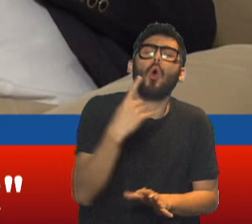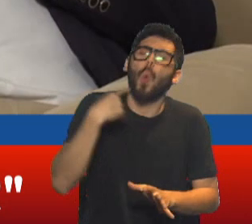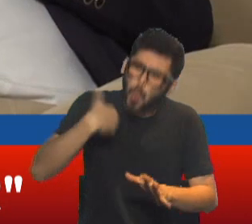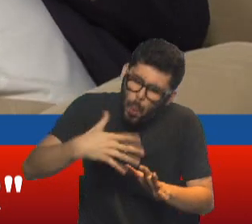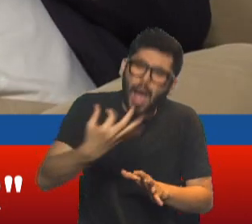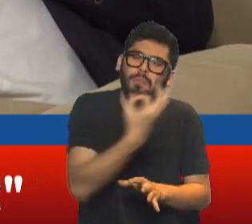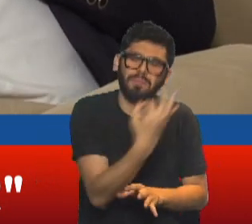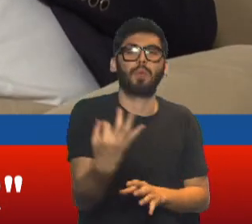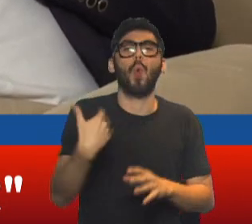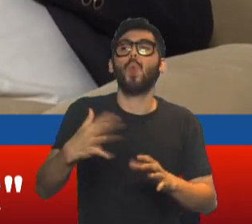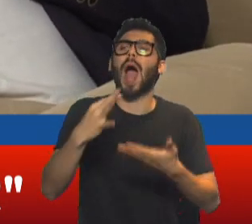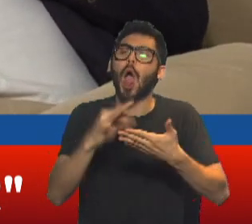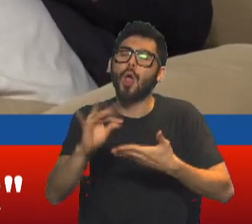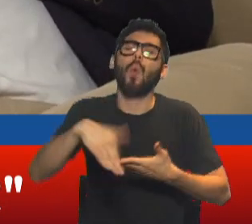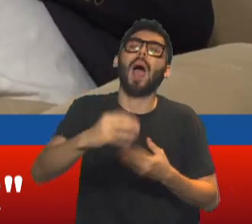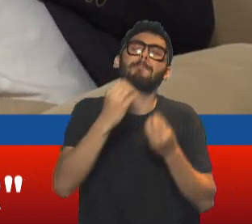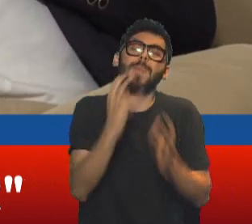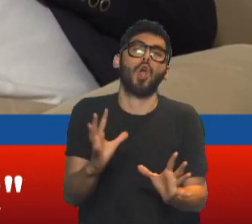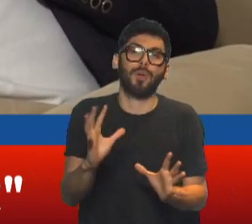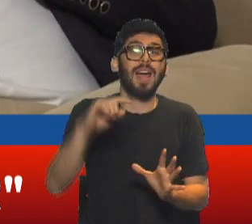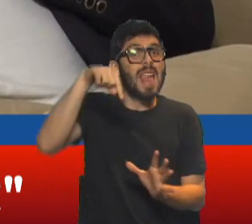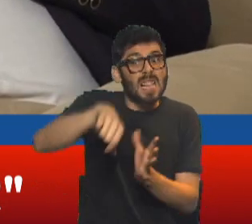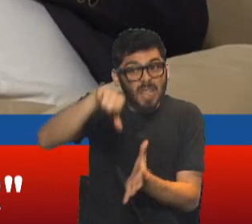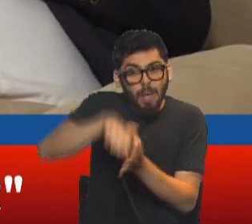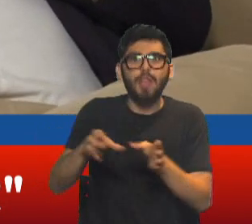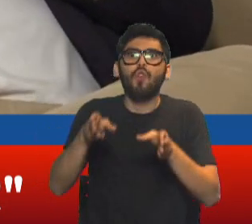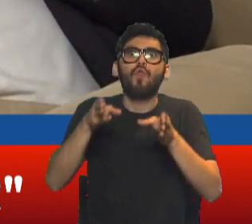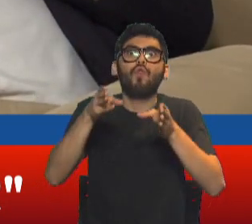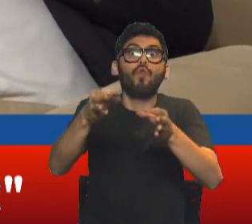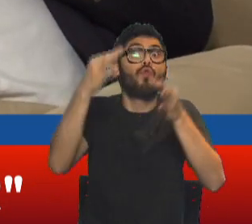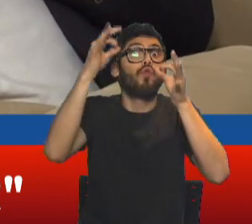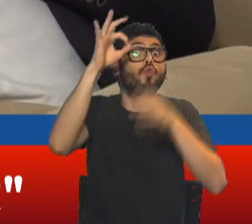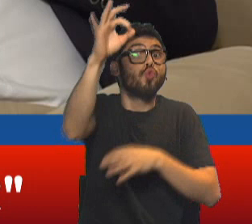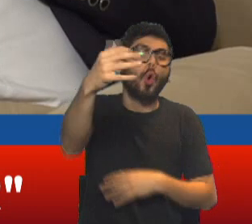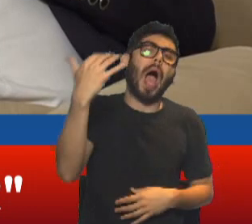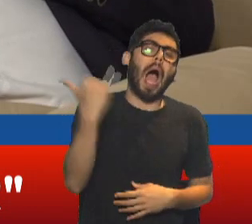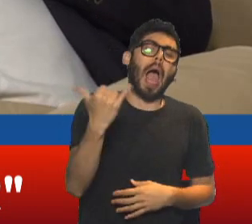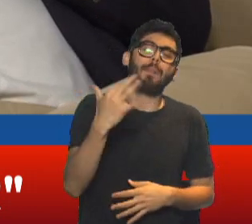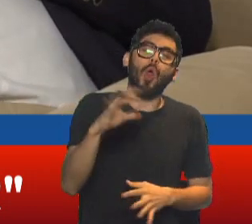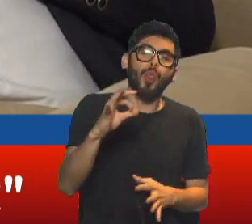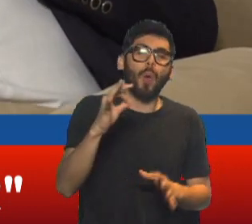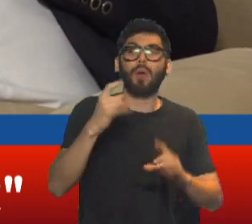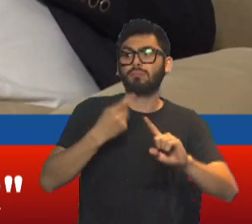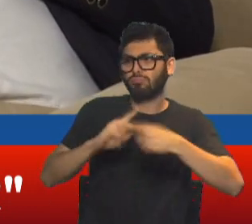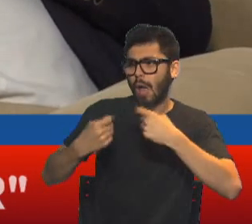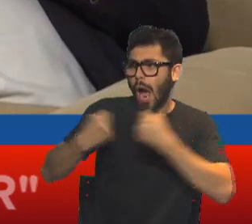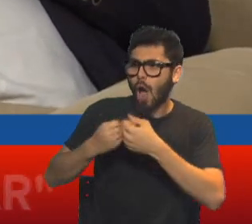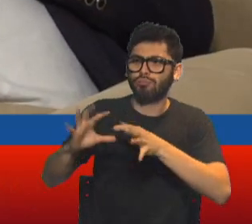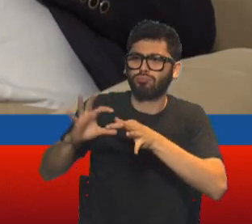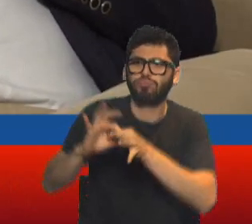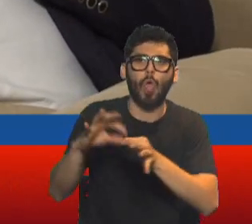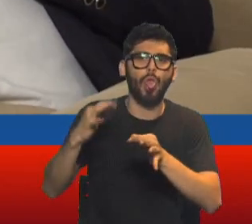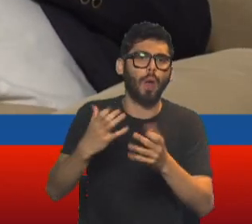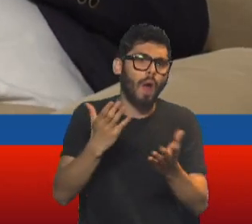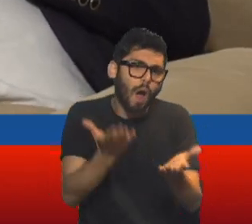a corregir, vamos a mejorar. Este país tiene destino, pero tenemos que volver a consensuar, tenemos que volver a escuchar, tenemos que volver